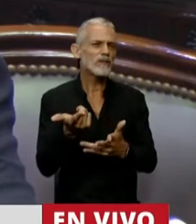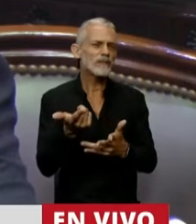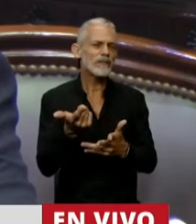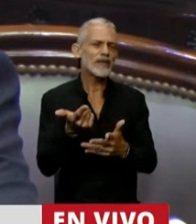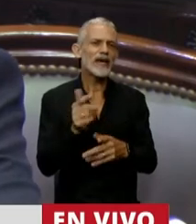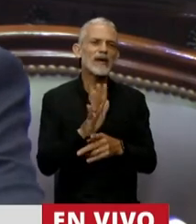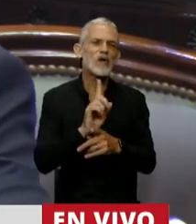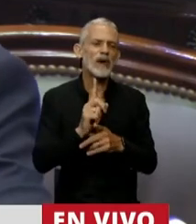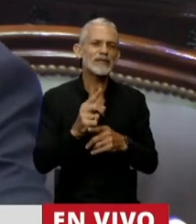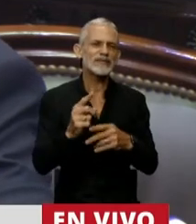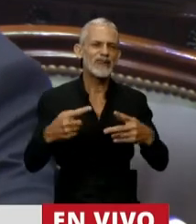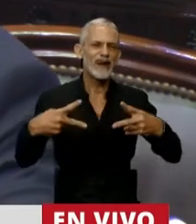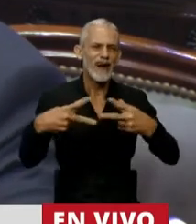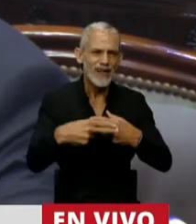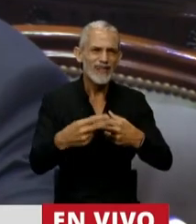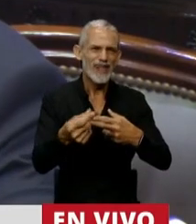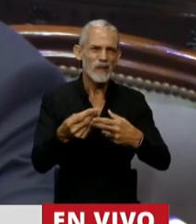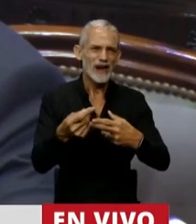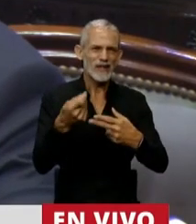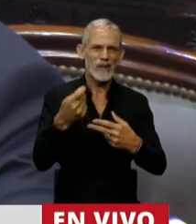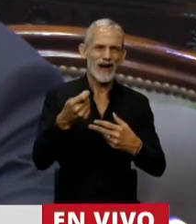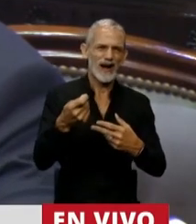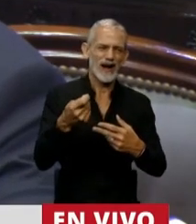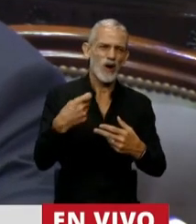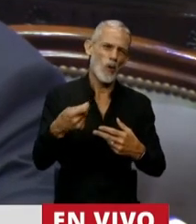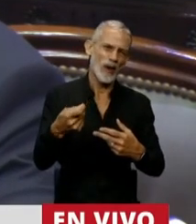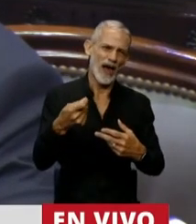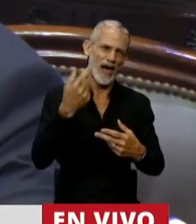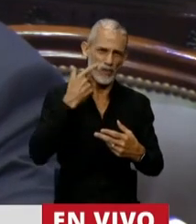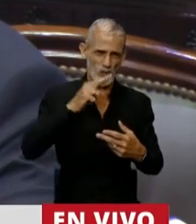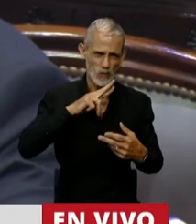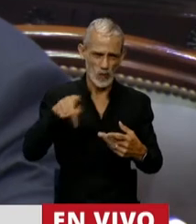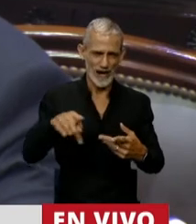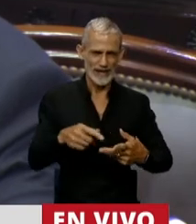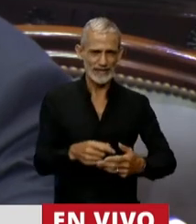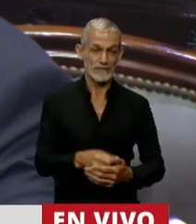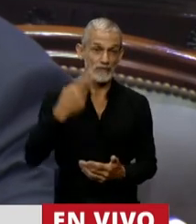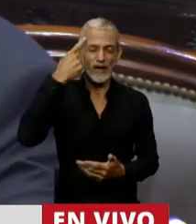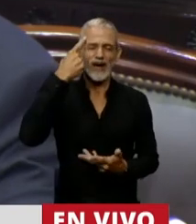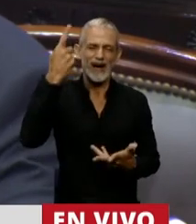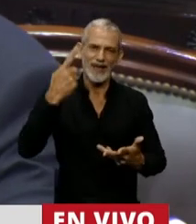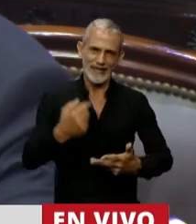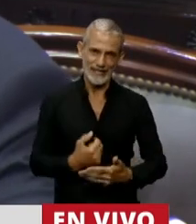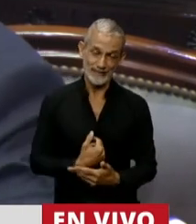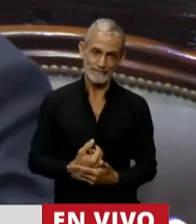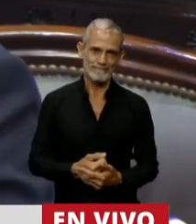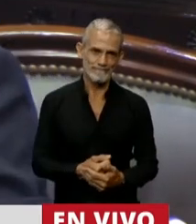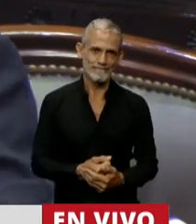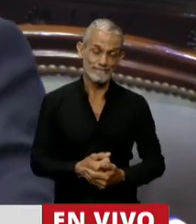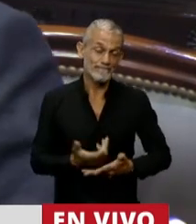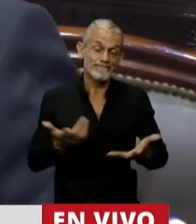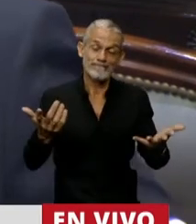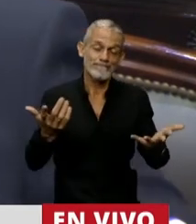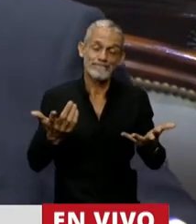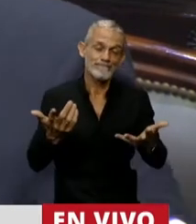un ajuste para nuestros jubilados y nuestras jubiladas pero como no